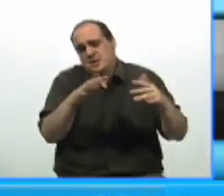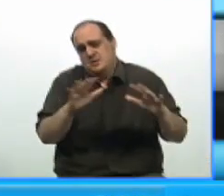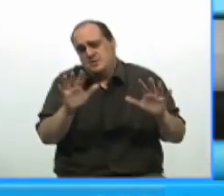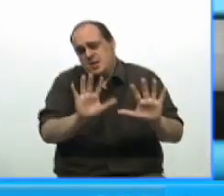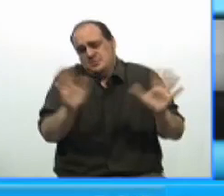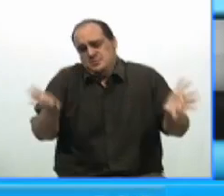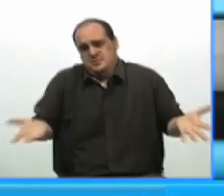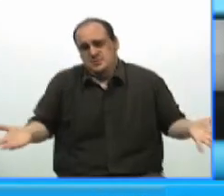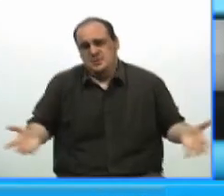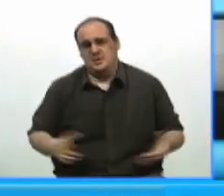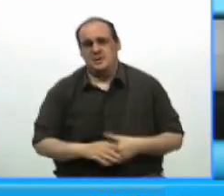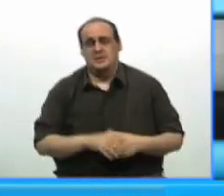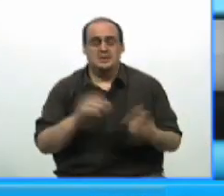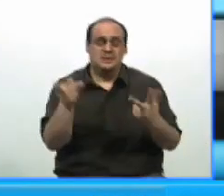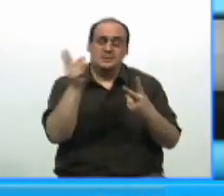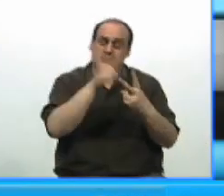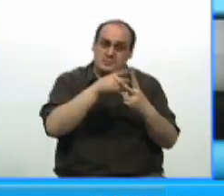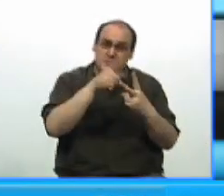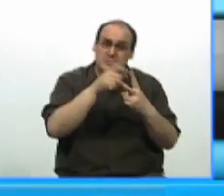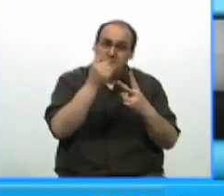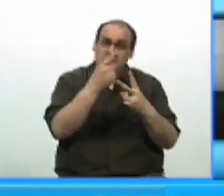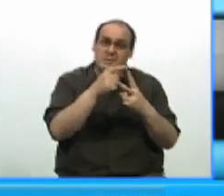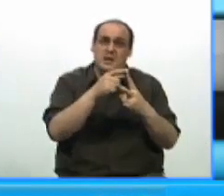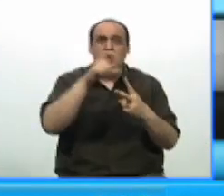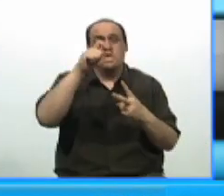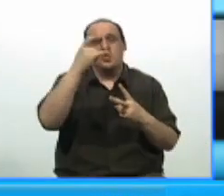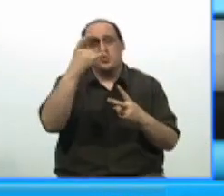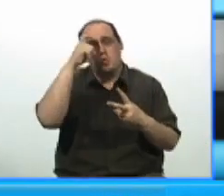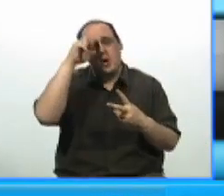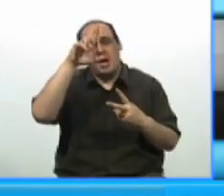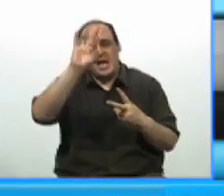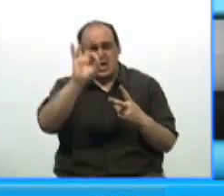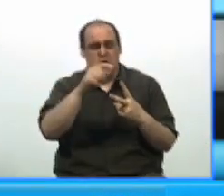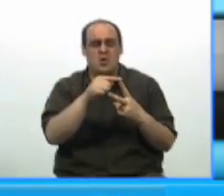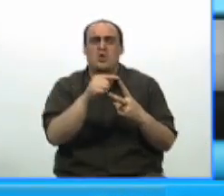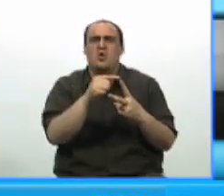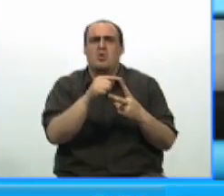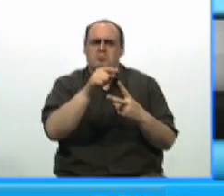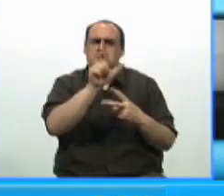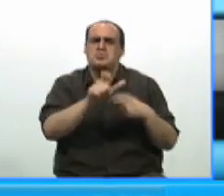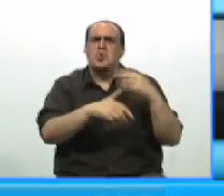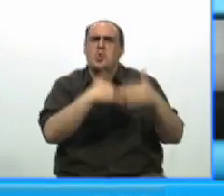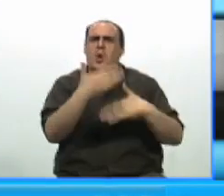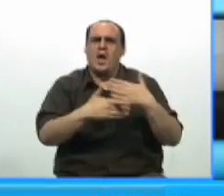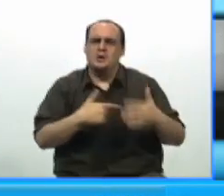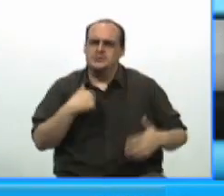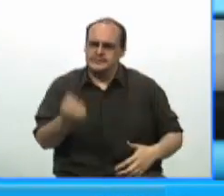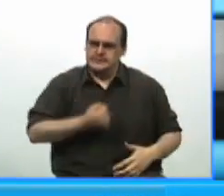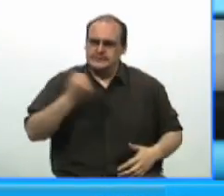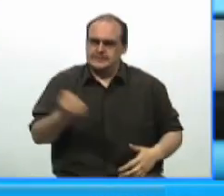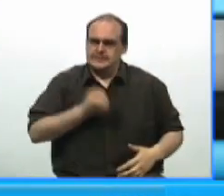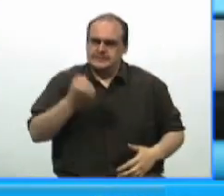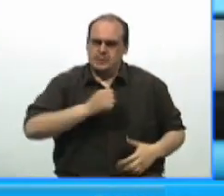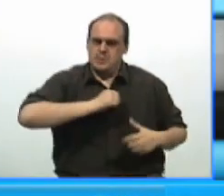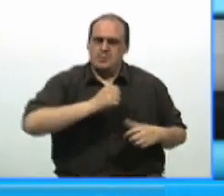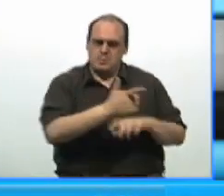Y lo primero es que Cuero es un jugador que que siempre intenta